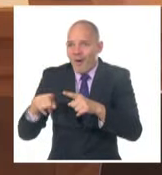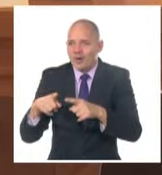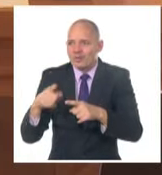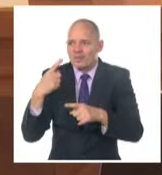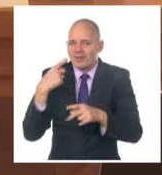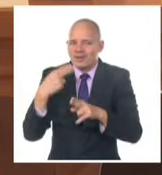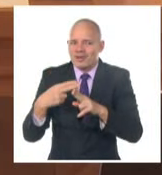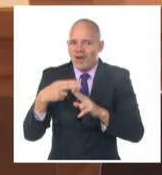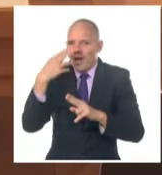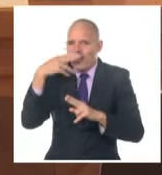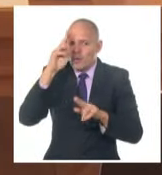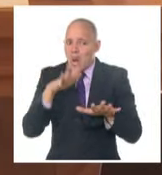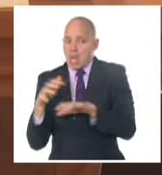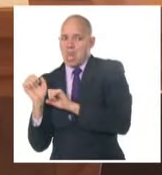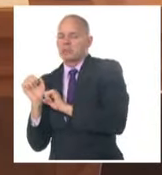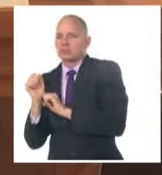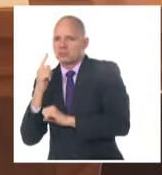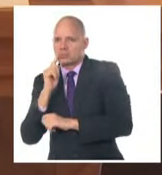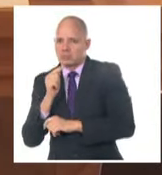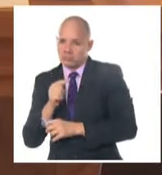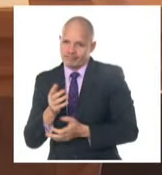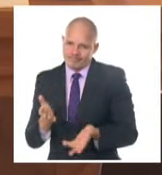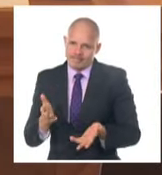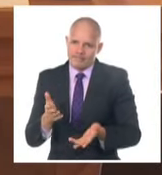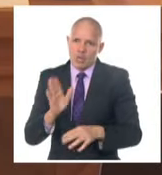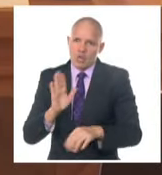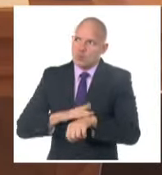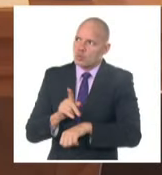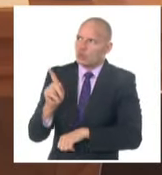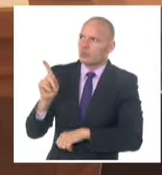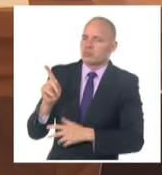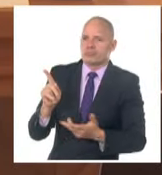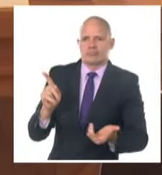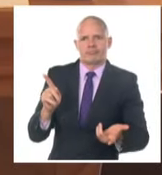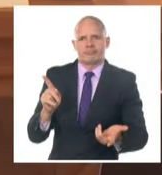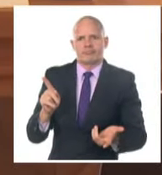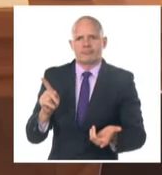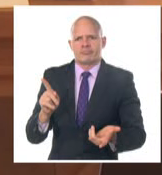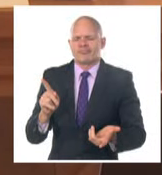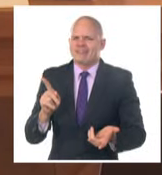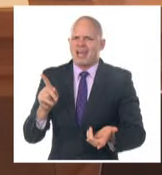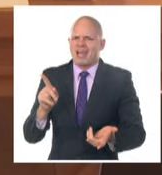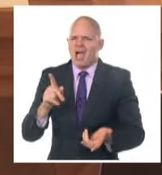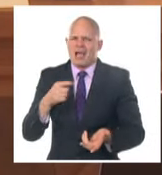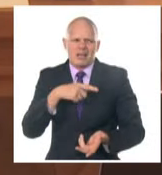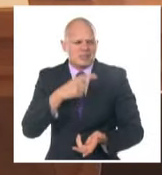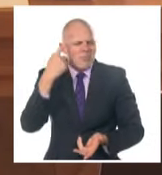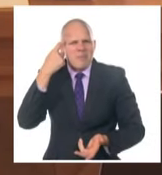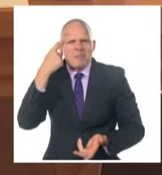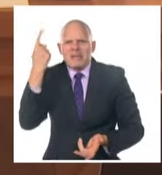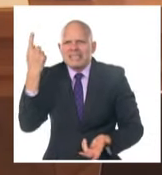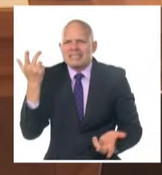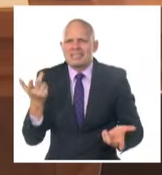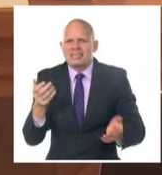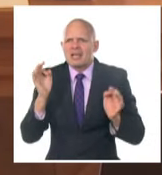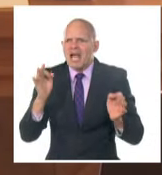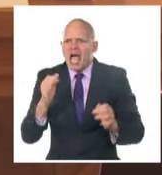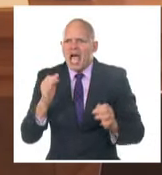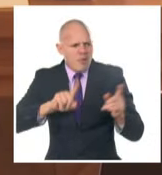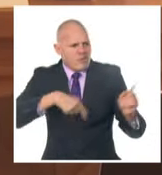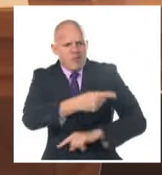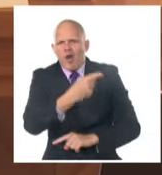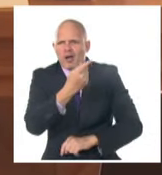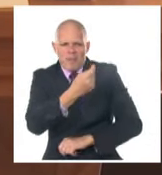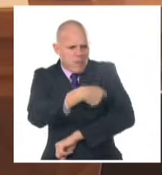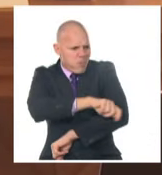y una ofensa a los cubanos, víctimas de numerosos actos terroristas fraguados